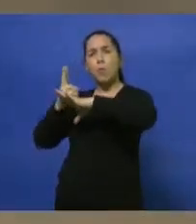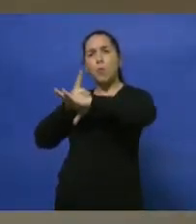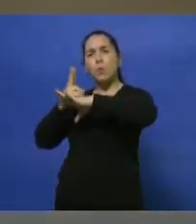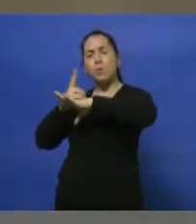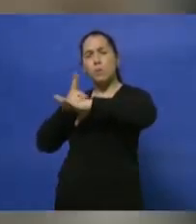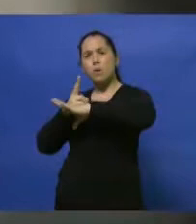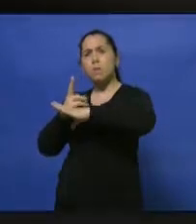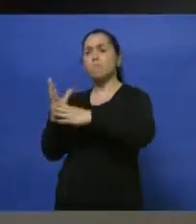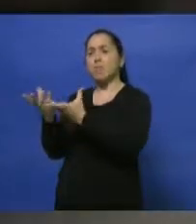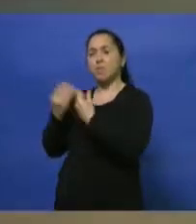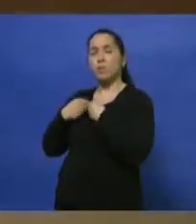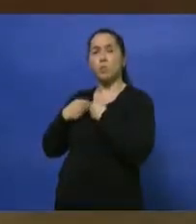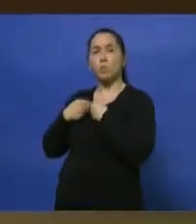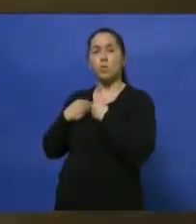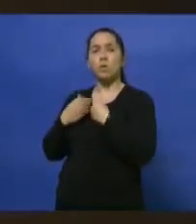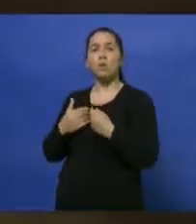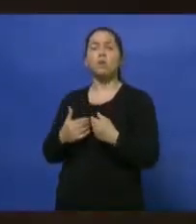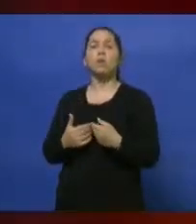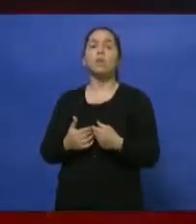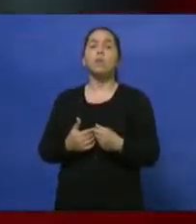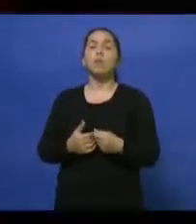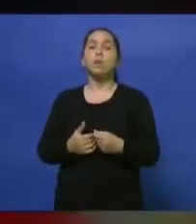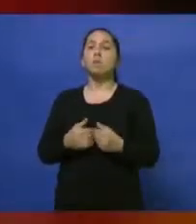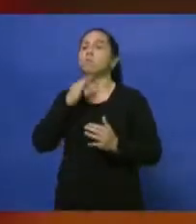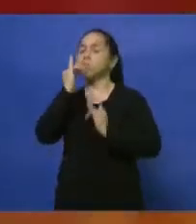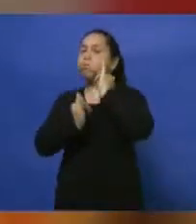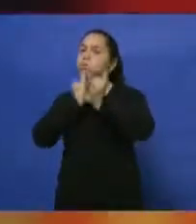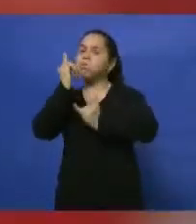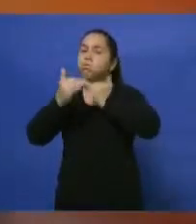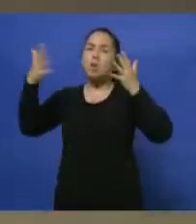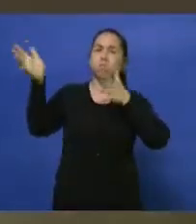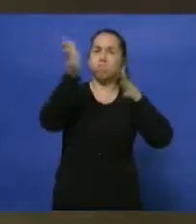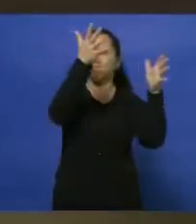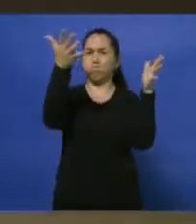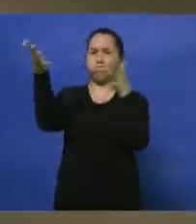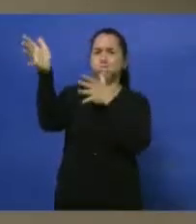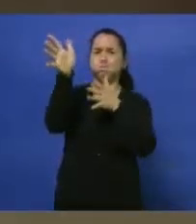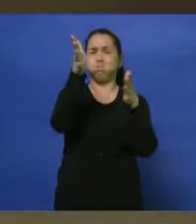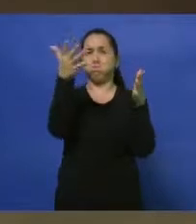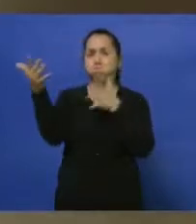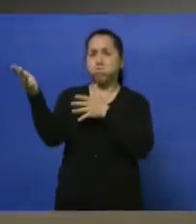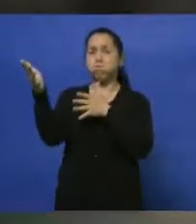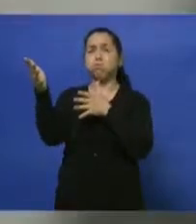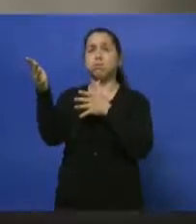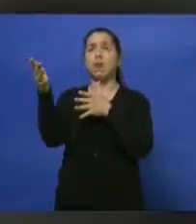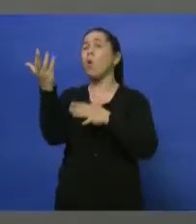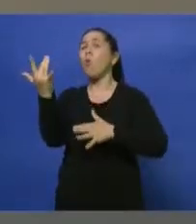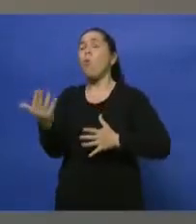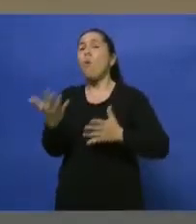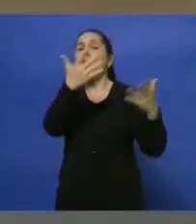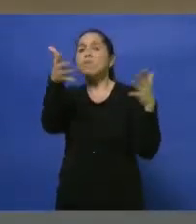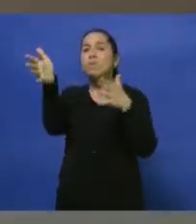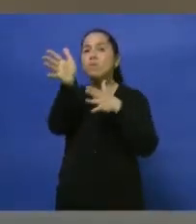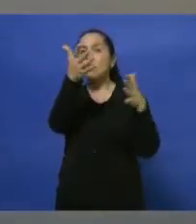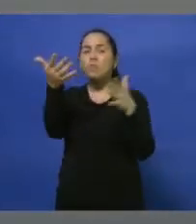control. Bueno, yo les voy contando lo ocurrido. Ráfagas máximas de hasta... ¿Saben a cuánto llegó en Villa María